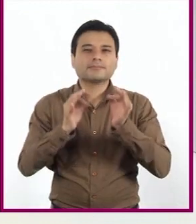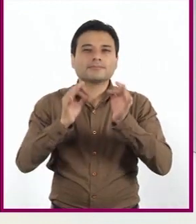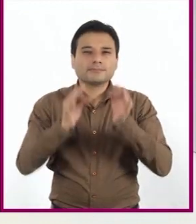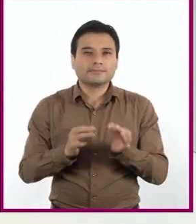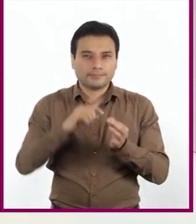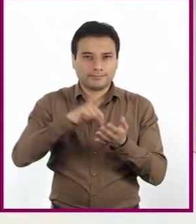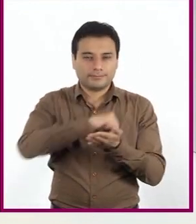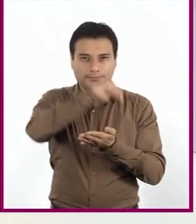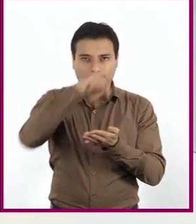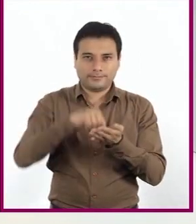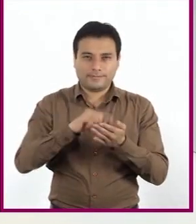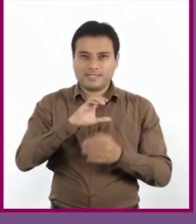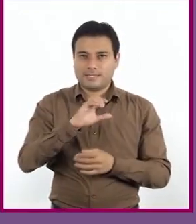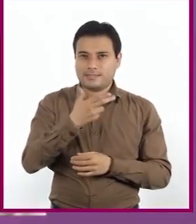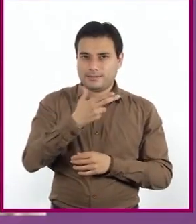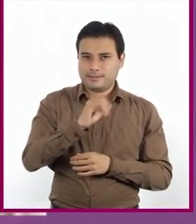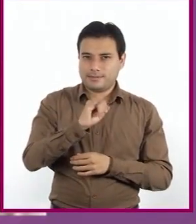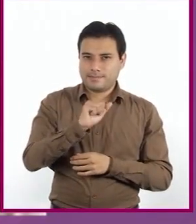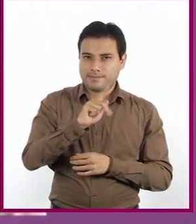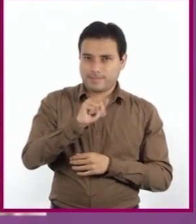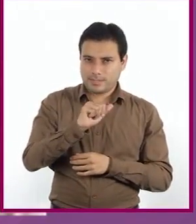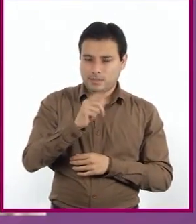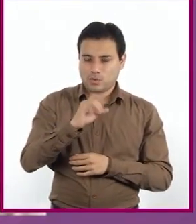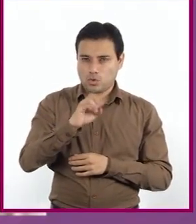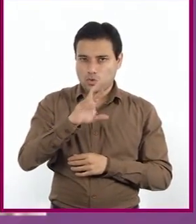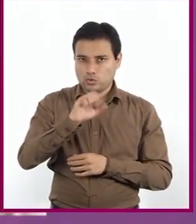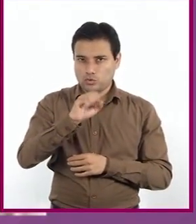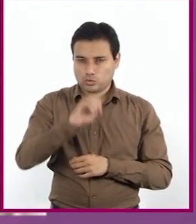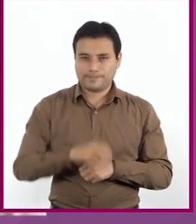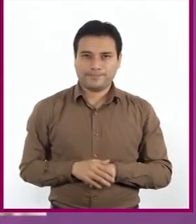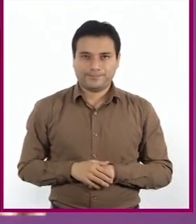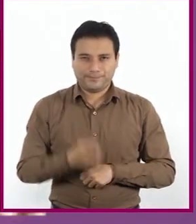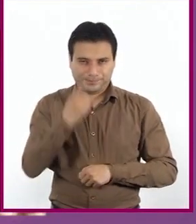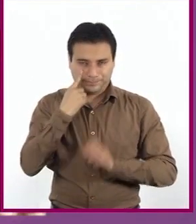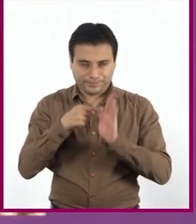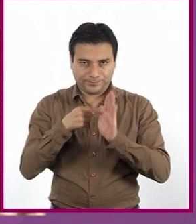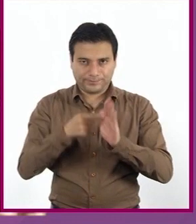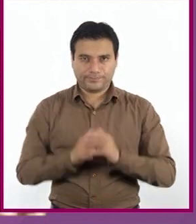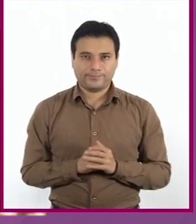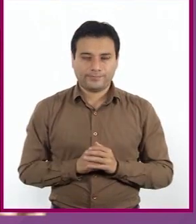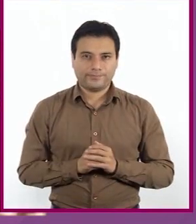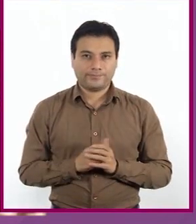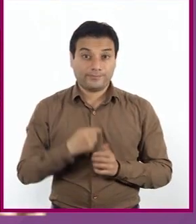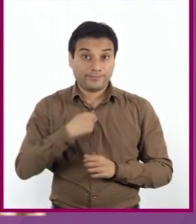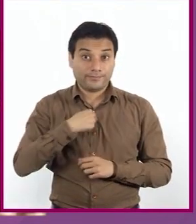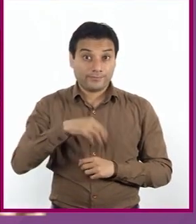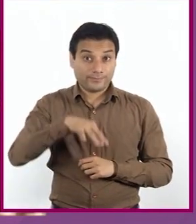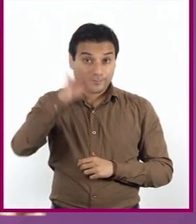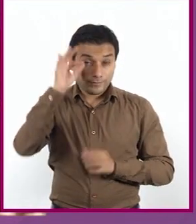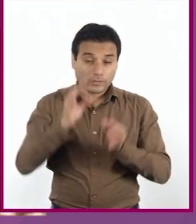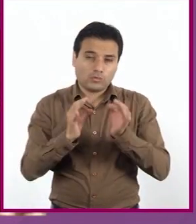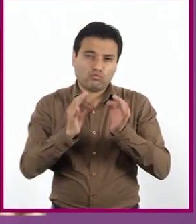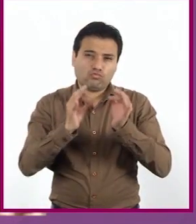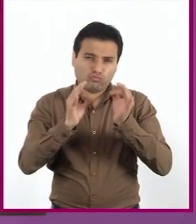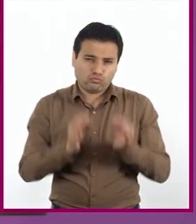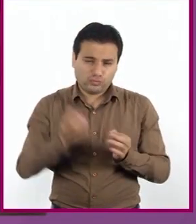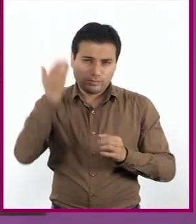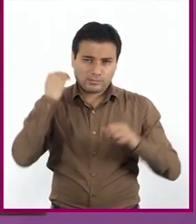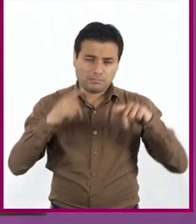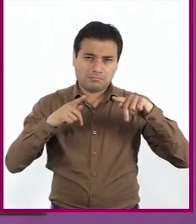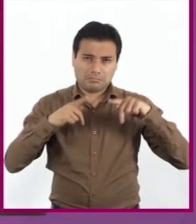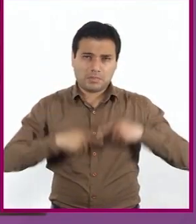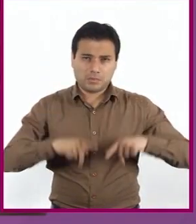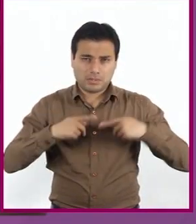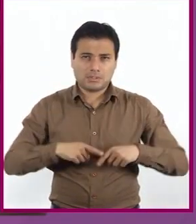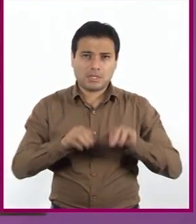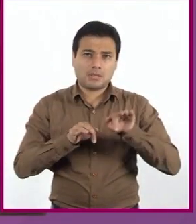de Chiapa de Corzo. Se revela influencia olmeca en Chiapa de Corzo, Chiapas, tras el descubrimiento de una ofrenda durante los trabajos arqueológicos de